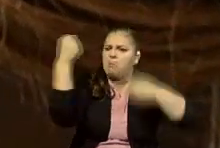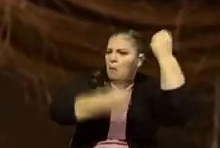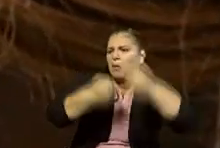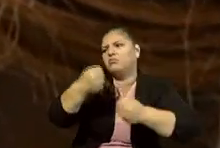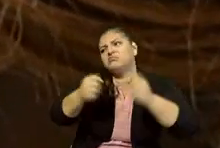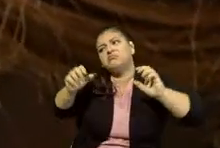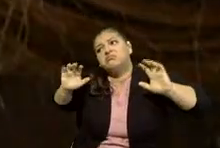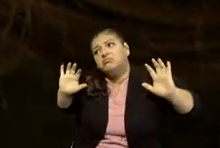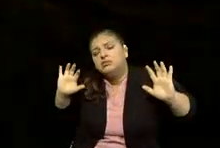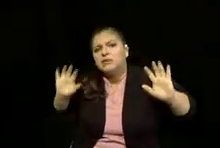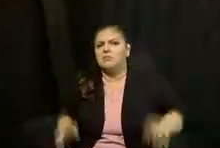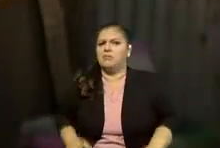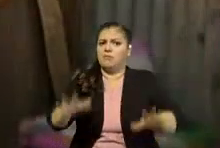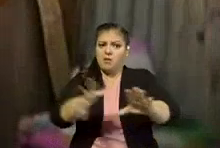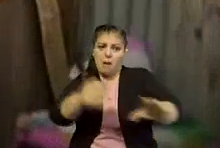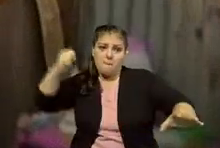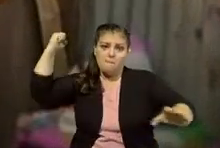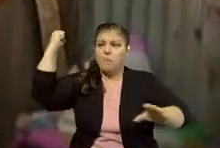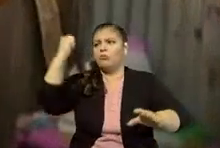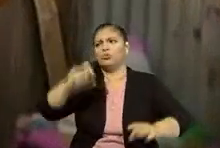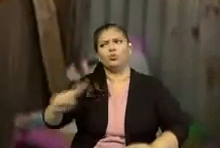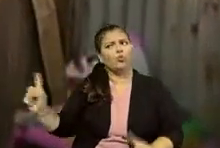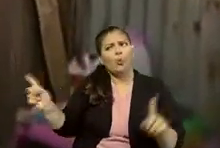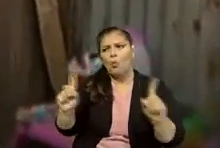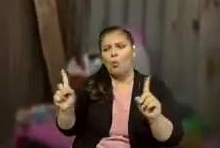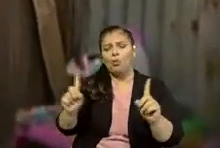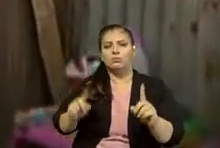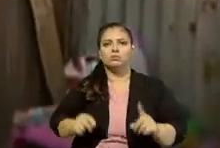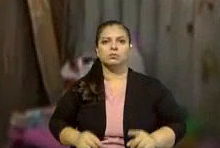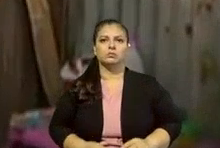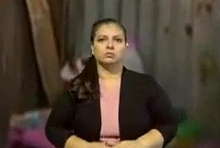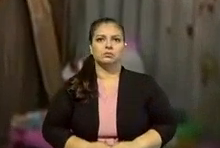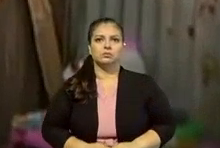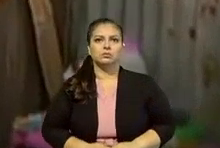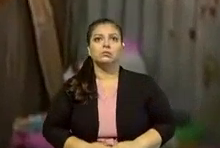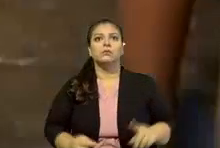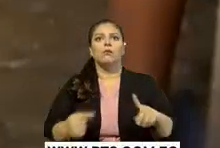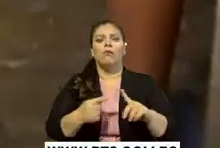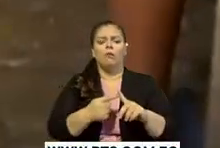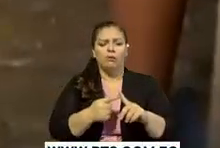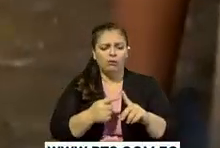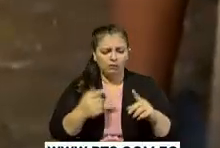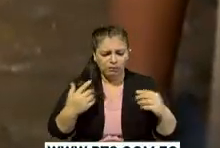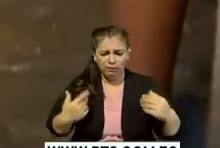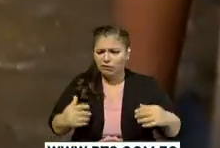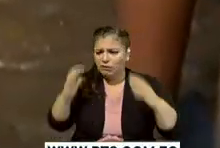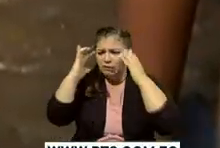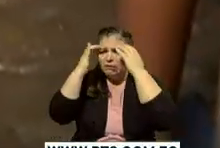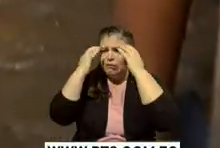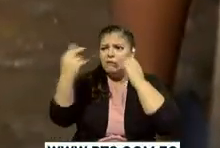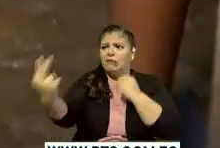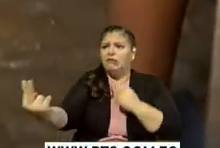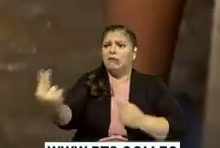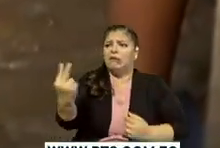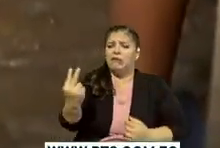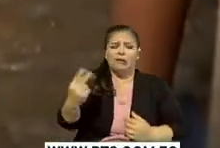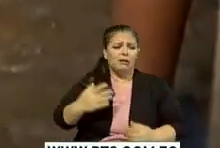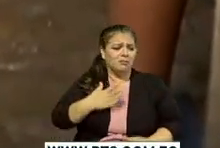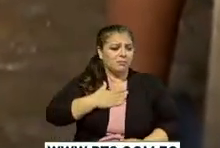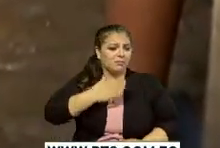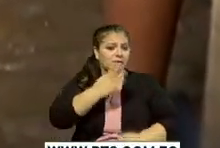otra la cortaba. Ahora ella teme que se acerquen hasta su domicilio y pretendan atacar también a sus tres